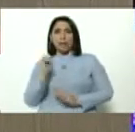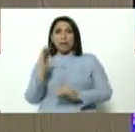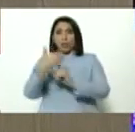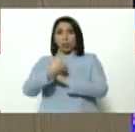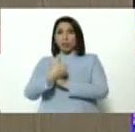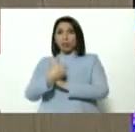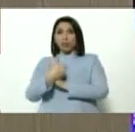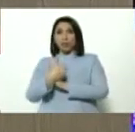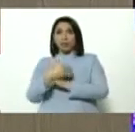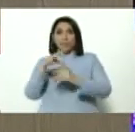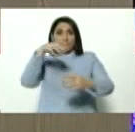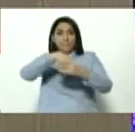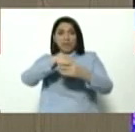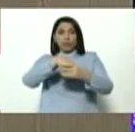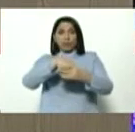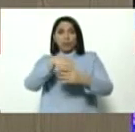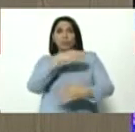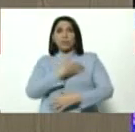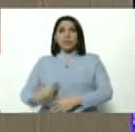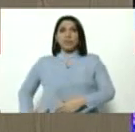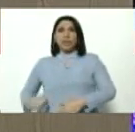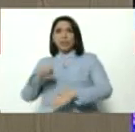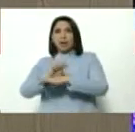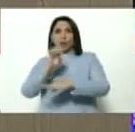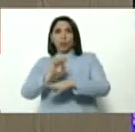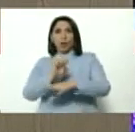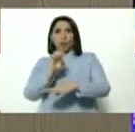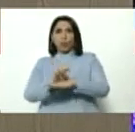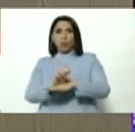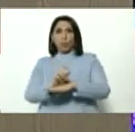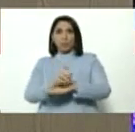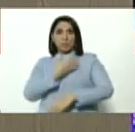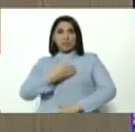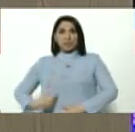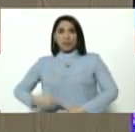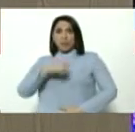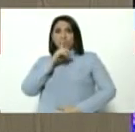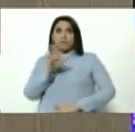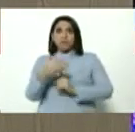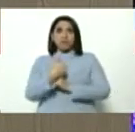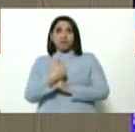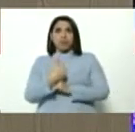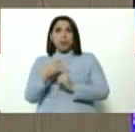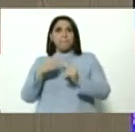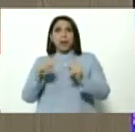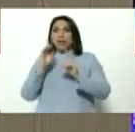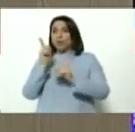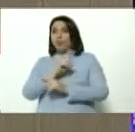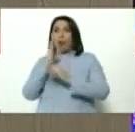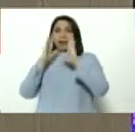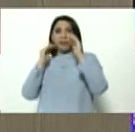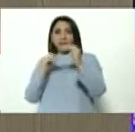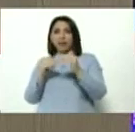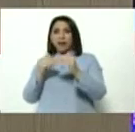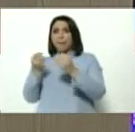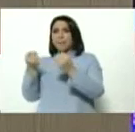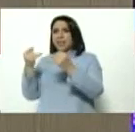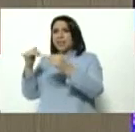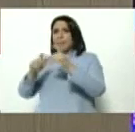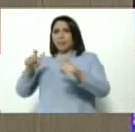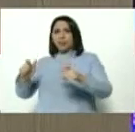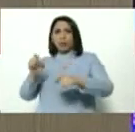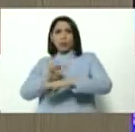para no atender a los miles y miles de ecuatorianos que estaban sufriendo las inclemencias de la pandemia. Y